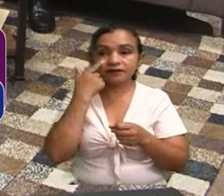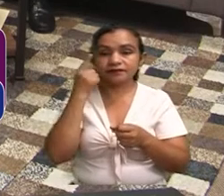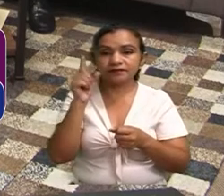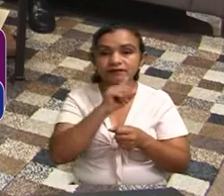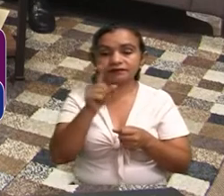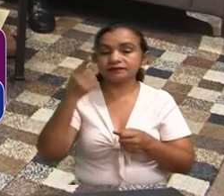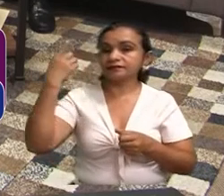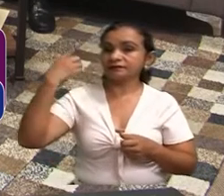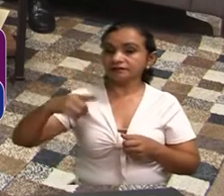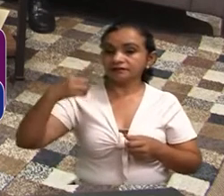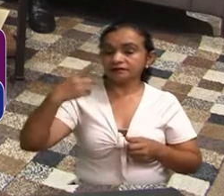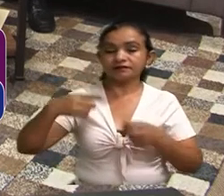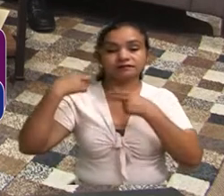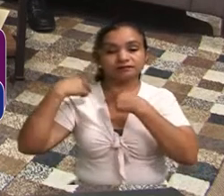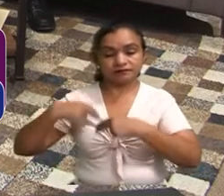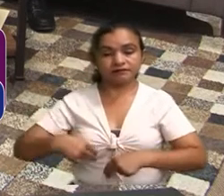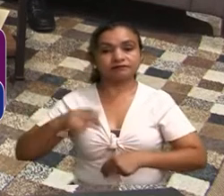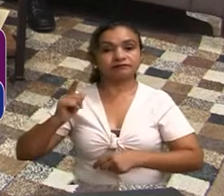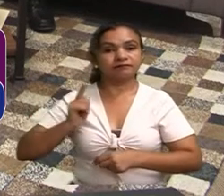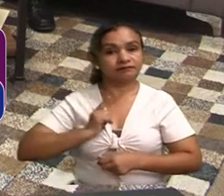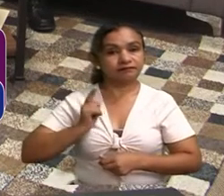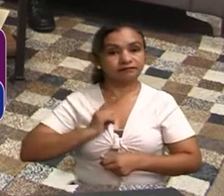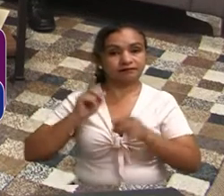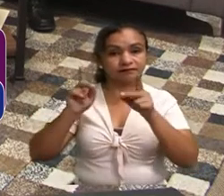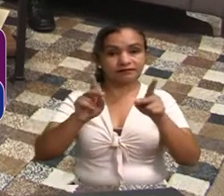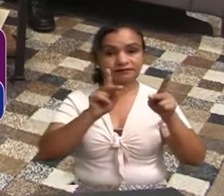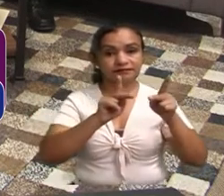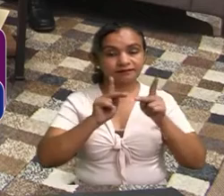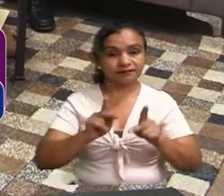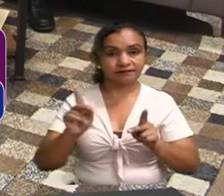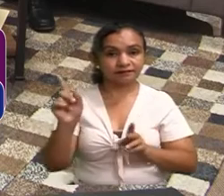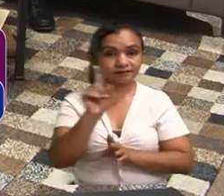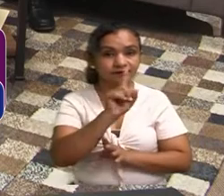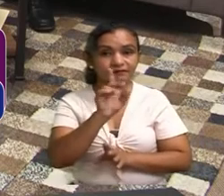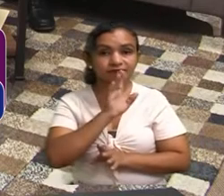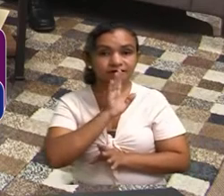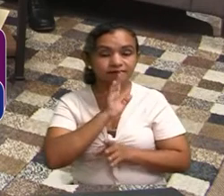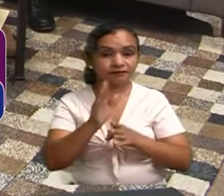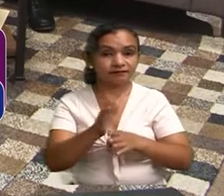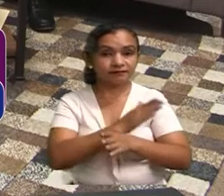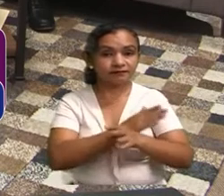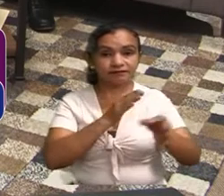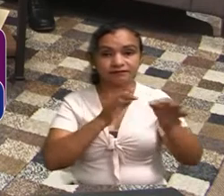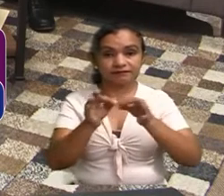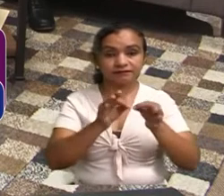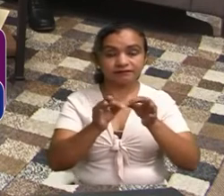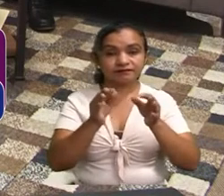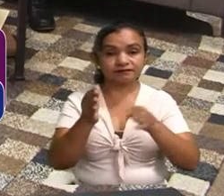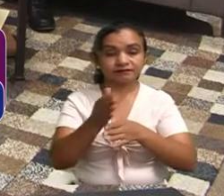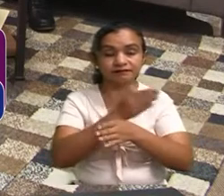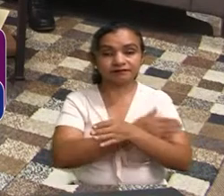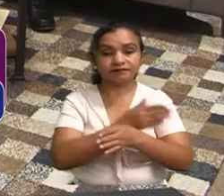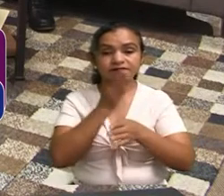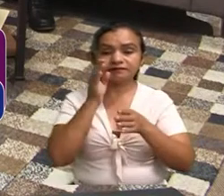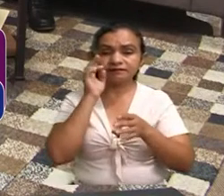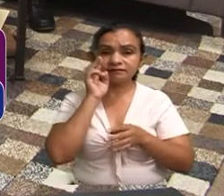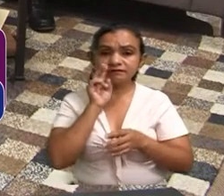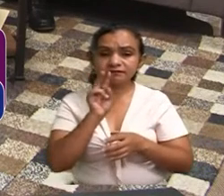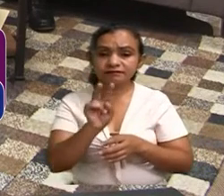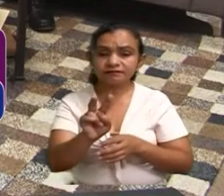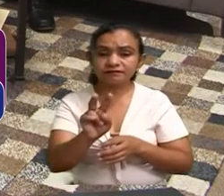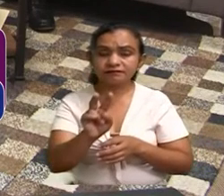un derecho humano. Es decir, ya no estamos hablando, como te decía, con el enfoque anterior, de que si